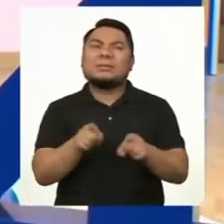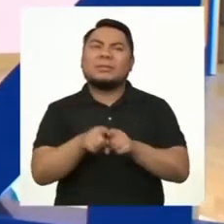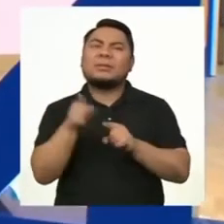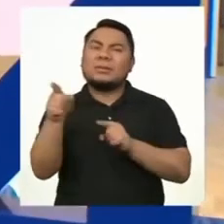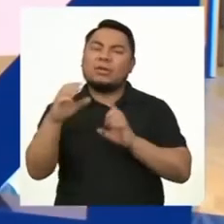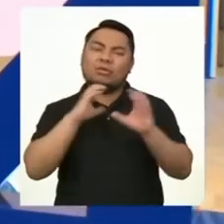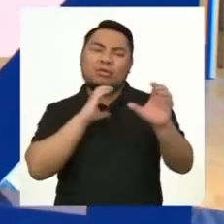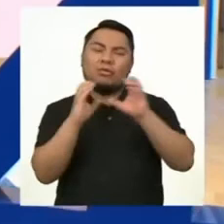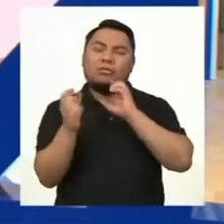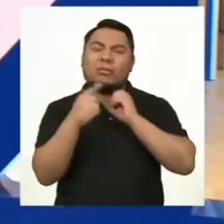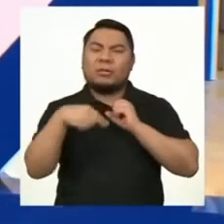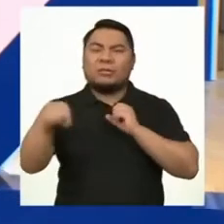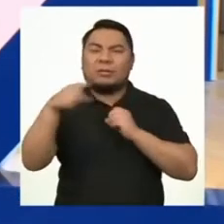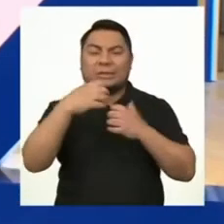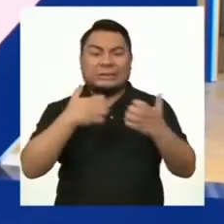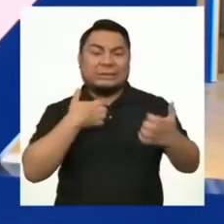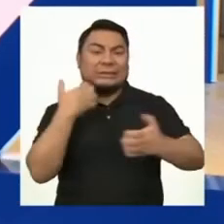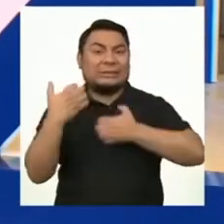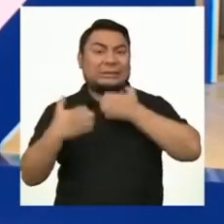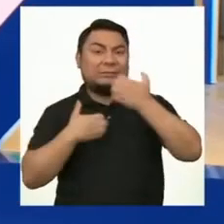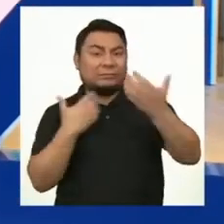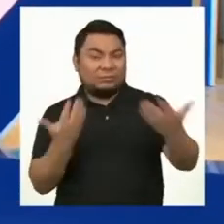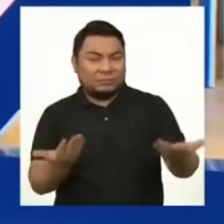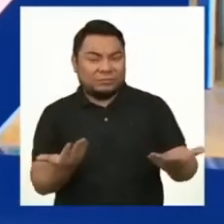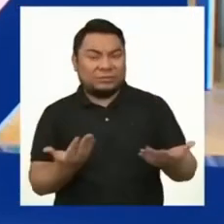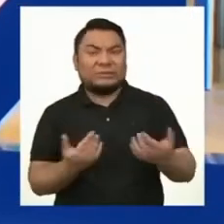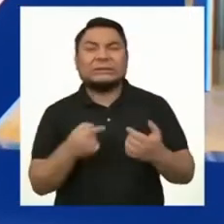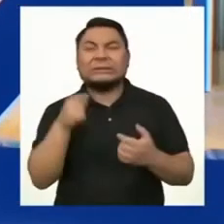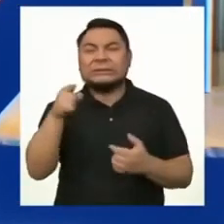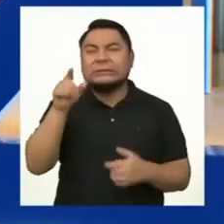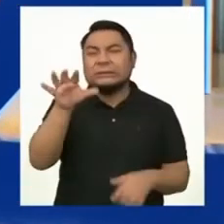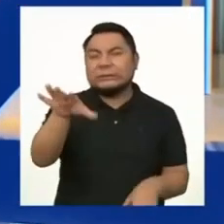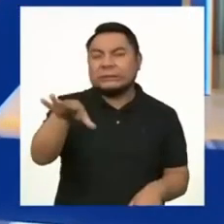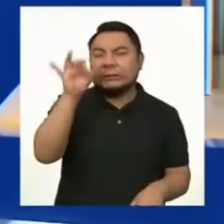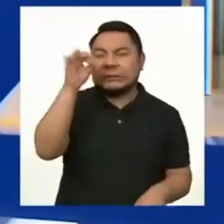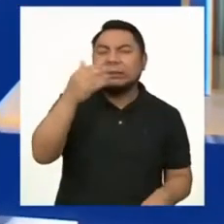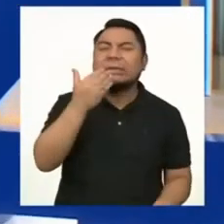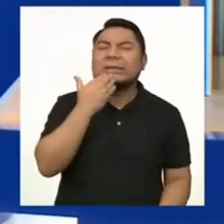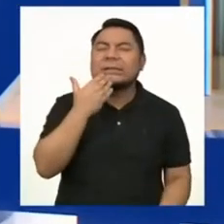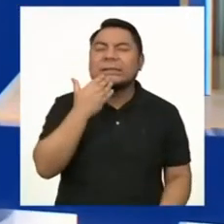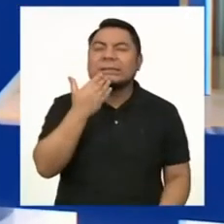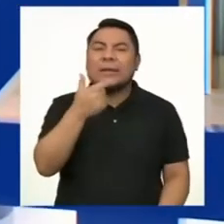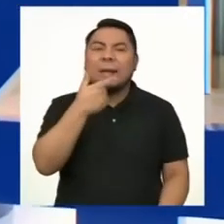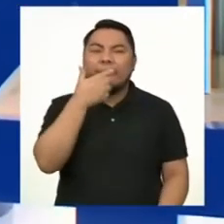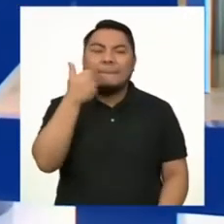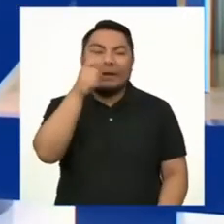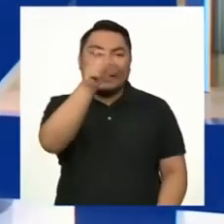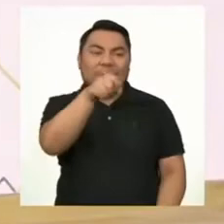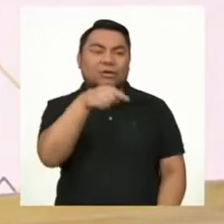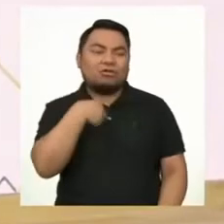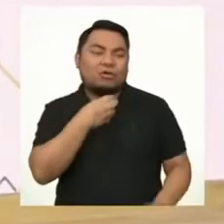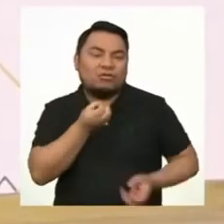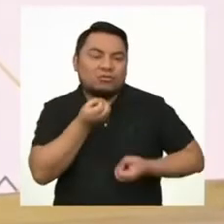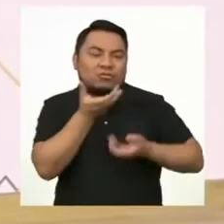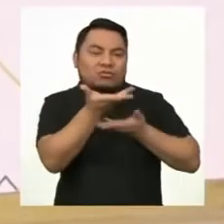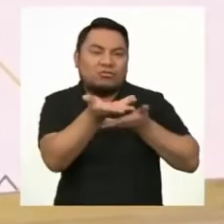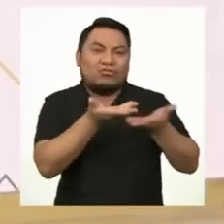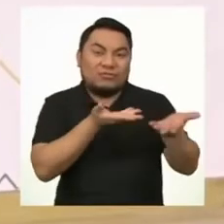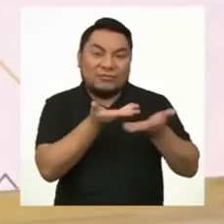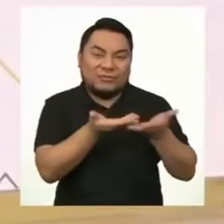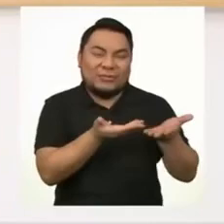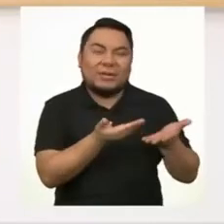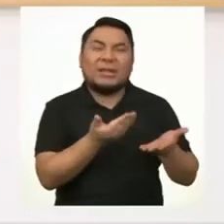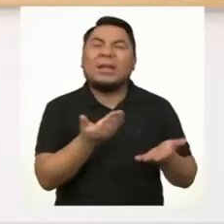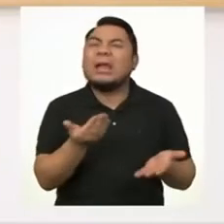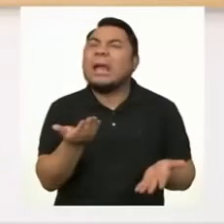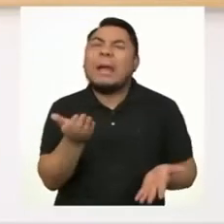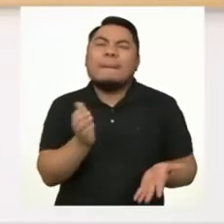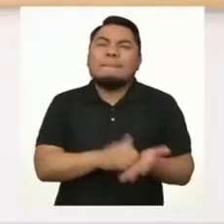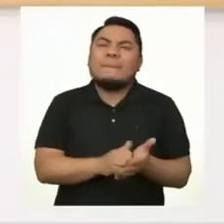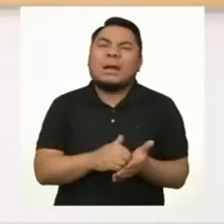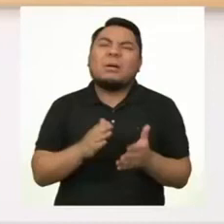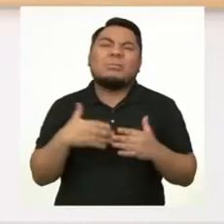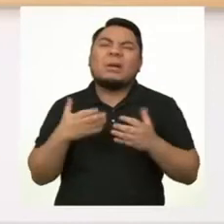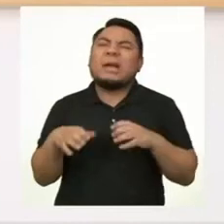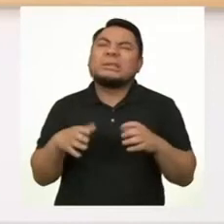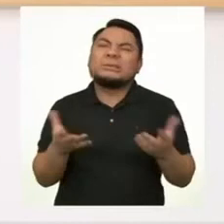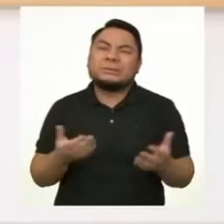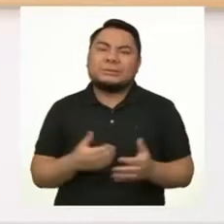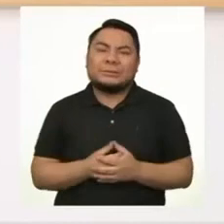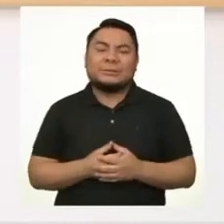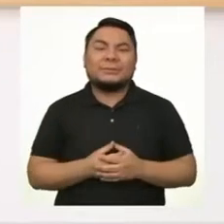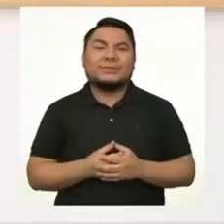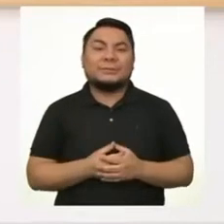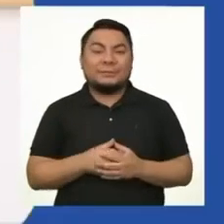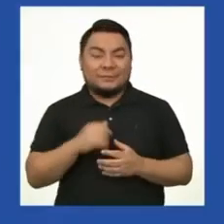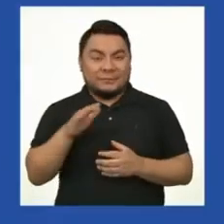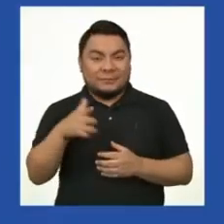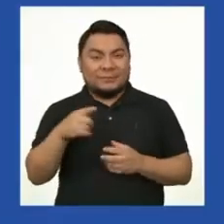comunicar nuestras emociones y elegir bien a quién se las compartimos, ¿qué más se puede hacer? Bueno, aquí